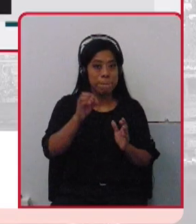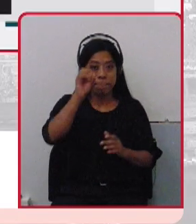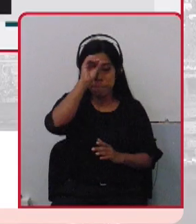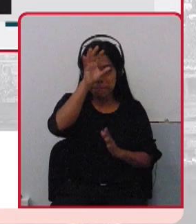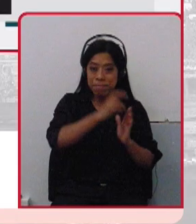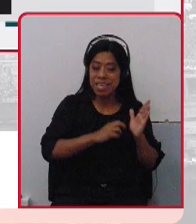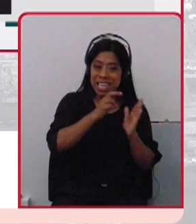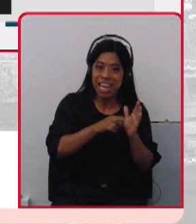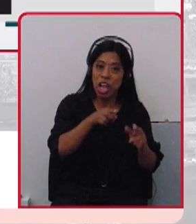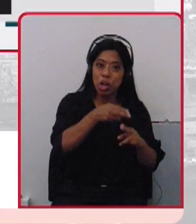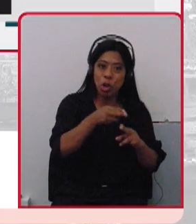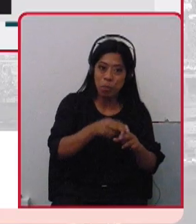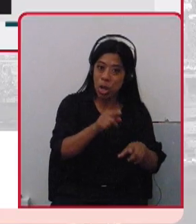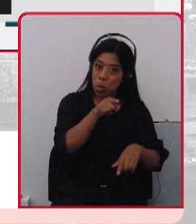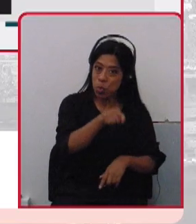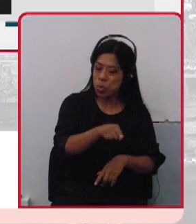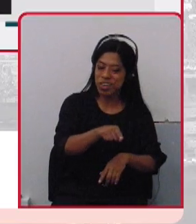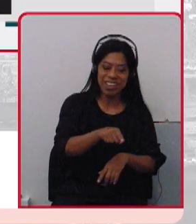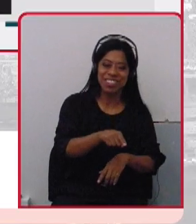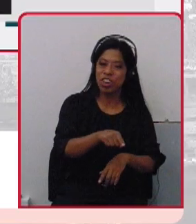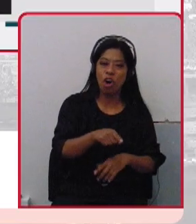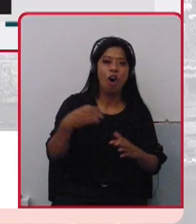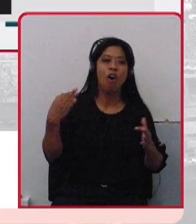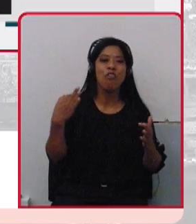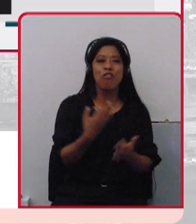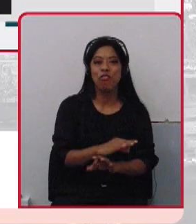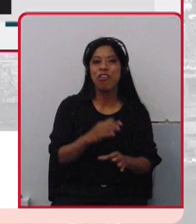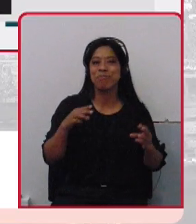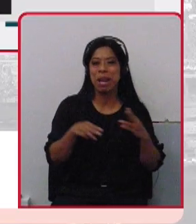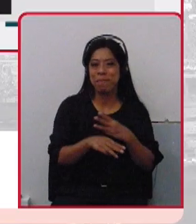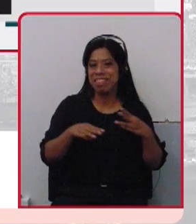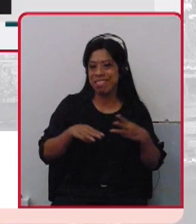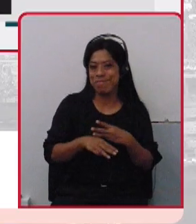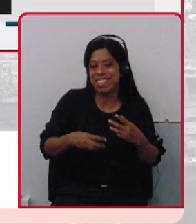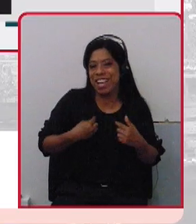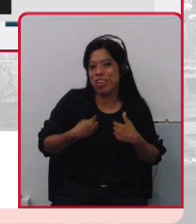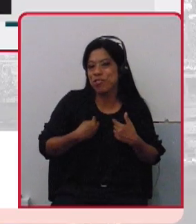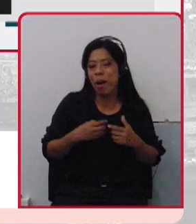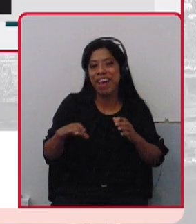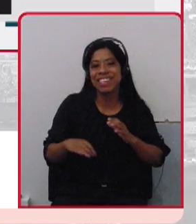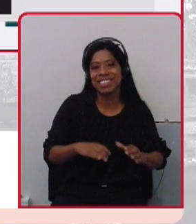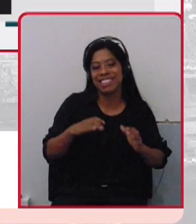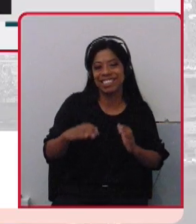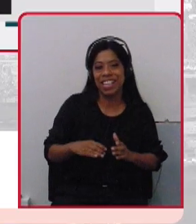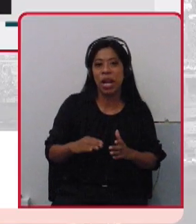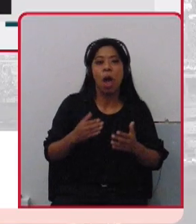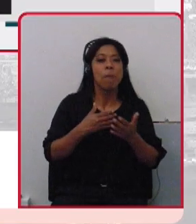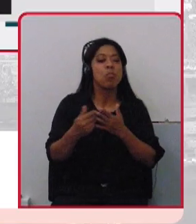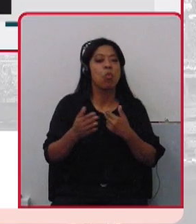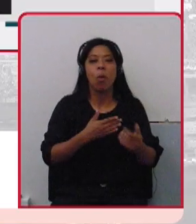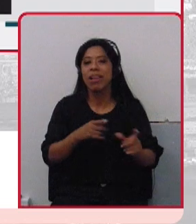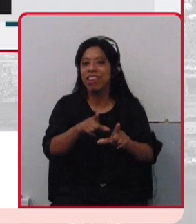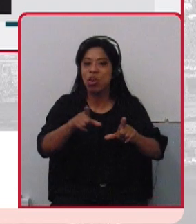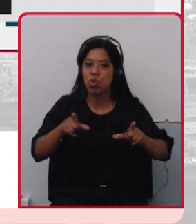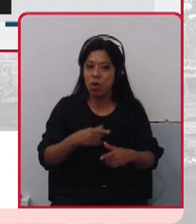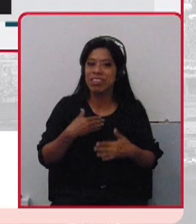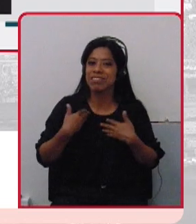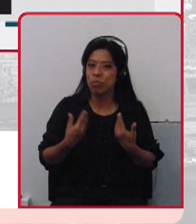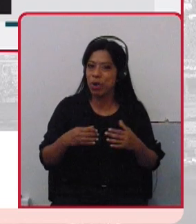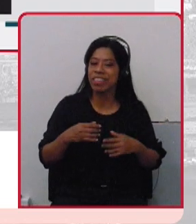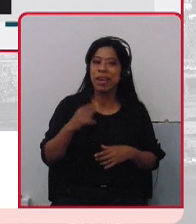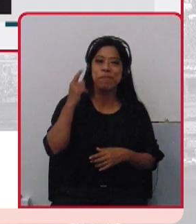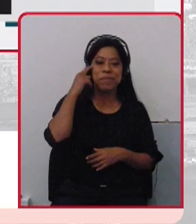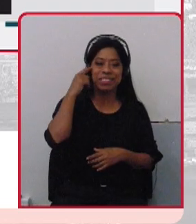específica. Para resumirlo, es una fórmula matemática que he establecido que puede aplicar para cualquier unidad